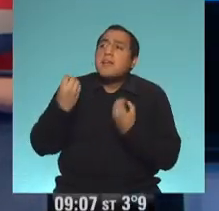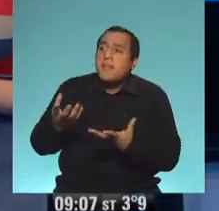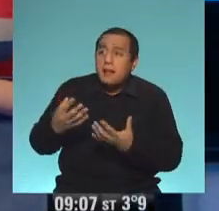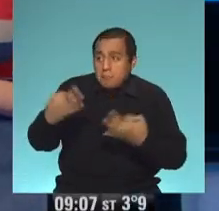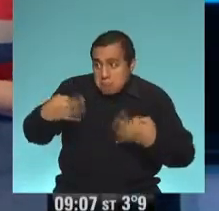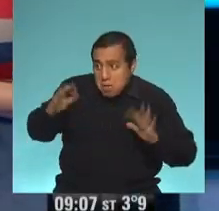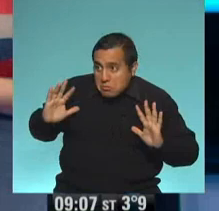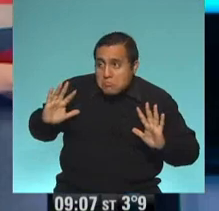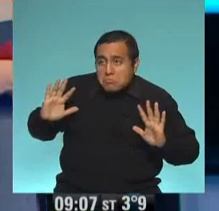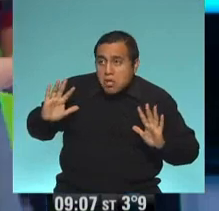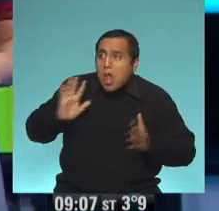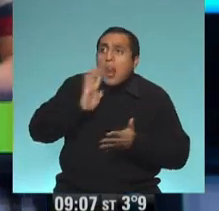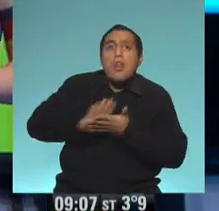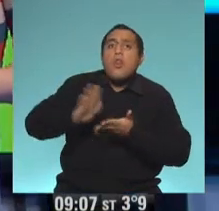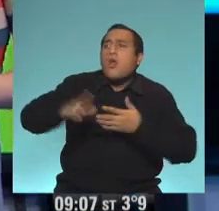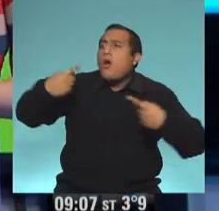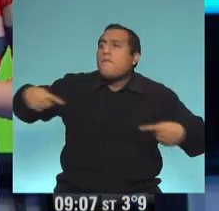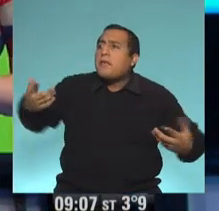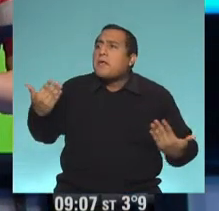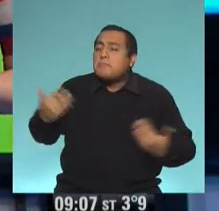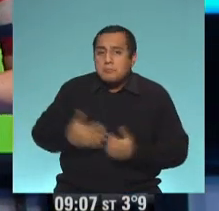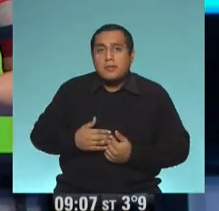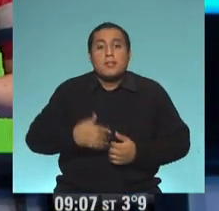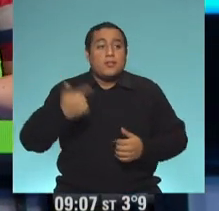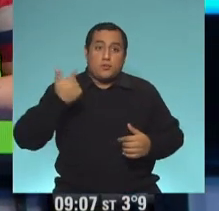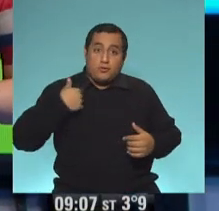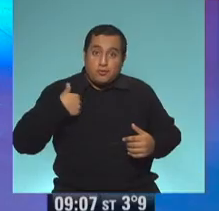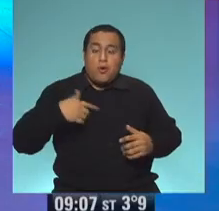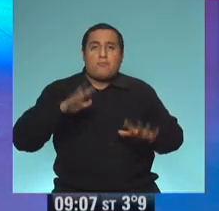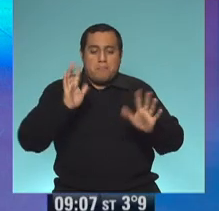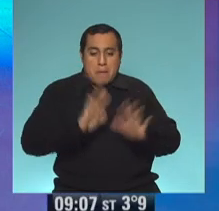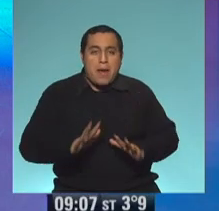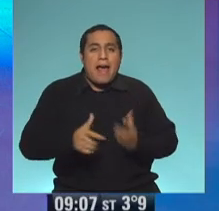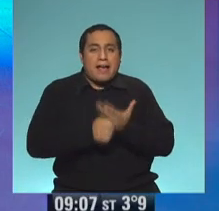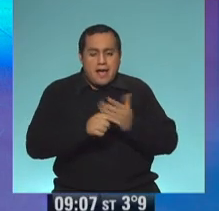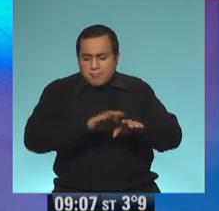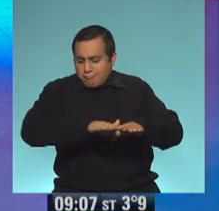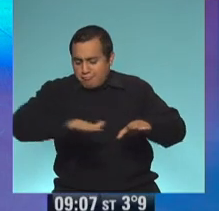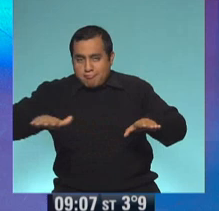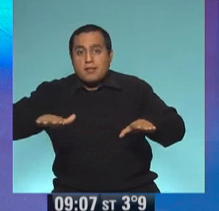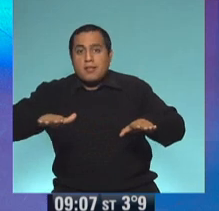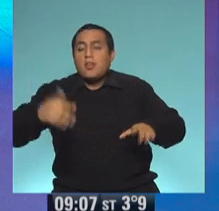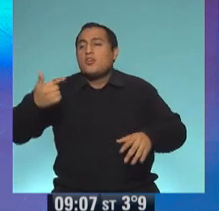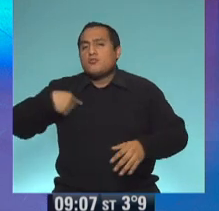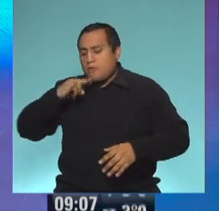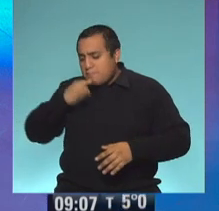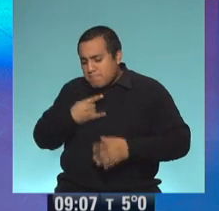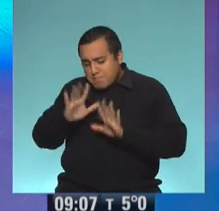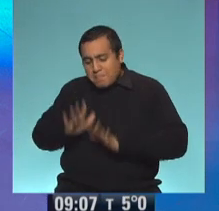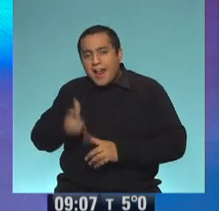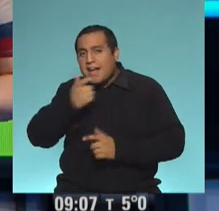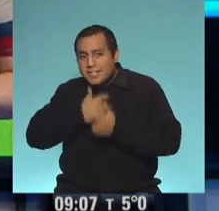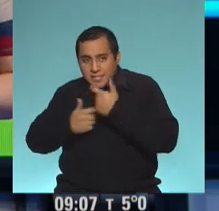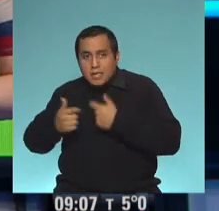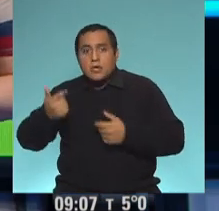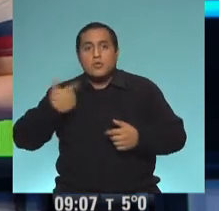Bien? Muy bien. ¿Novedades? Un hermoso pastel de carne. Ay, yo hice galletitas. ¿Hiciste galletitas? Galletitas un pastel de carne que estaba